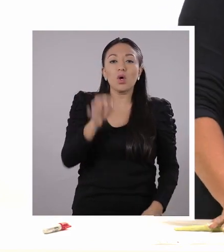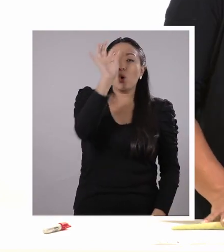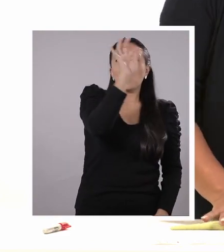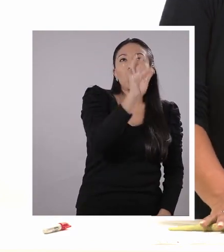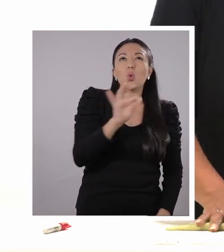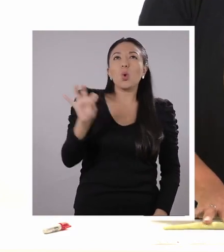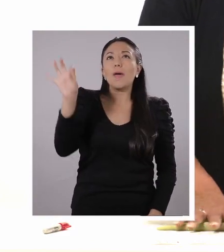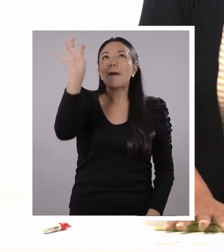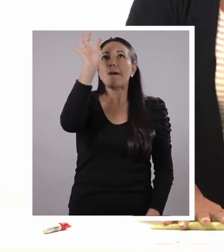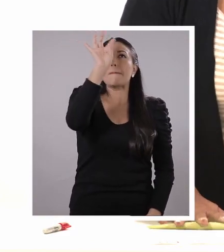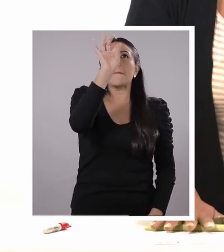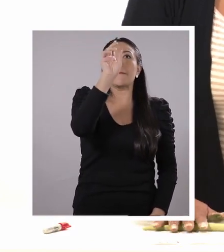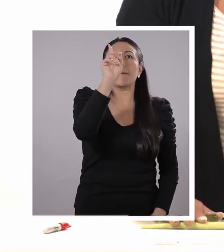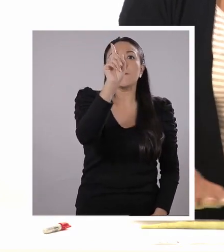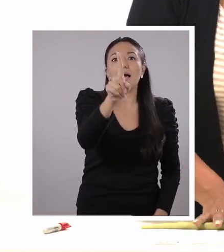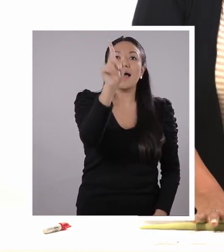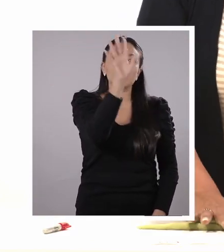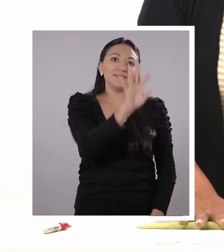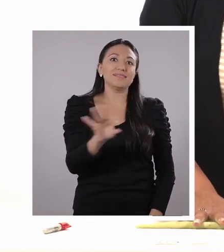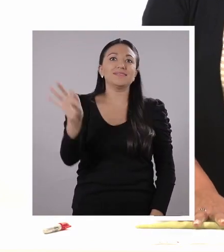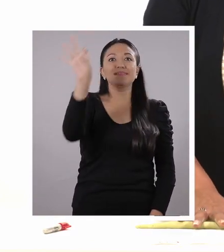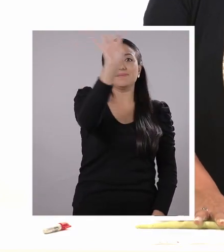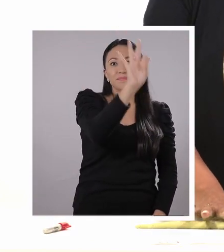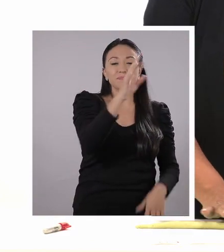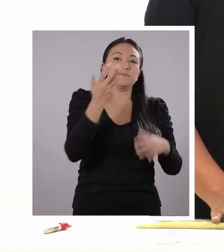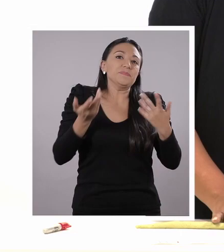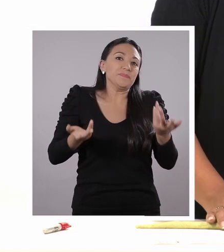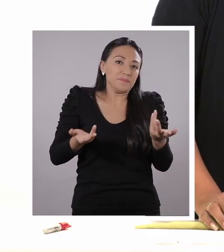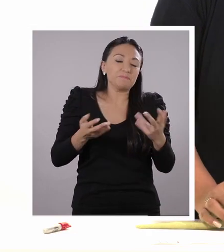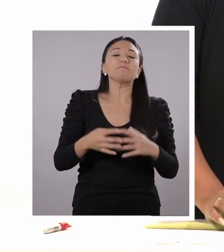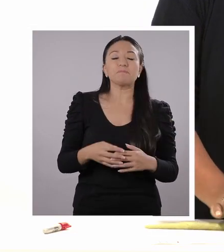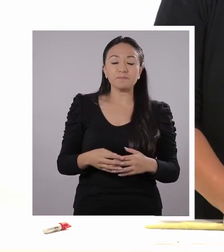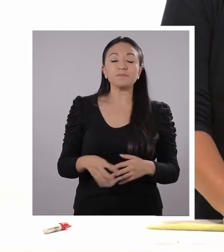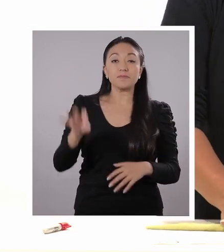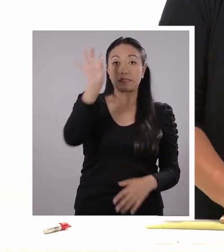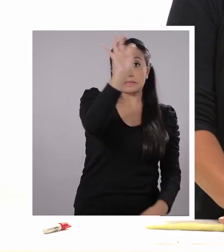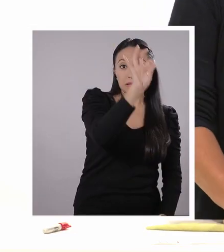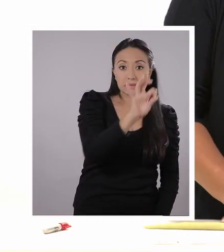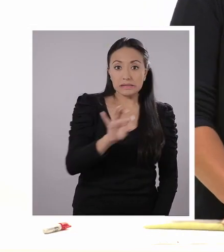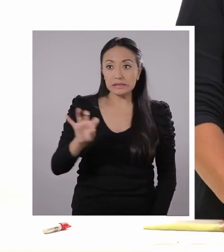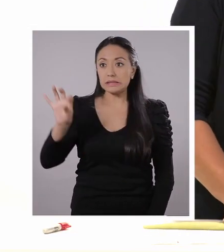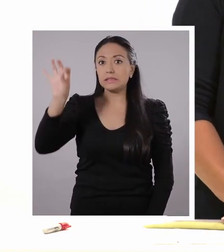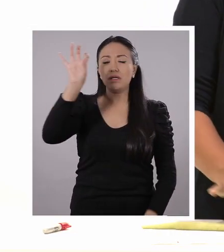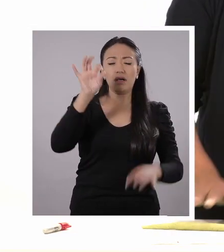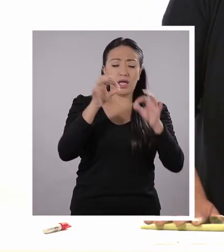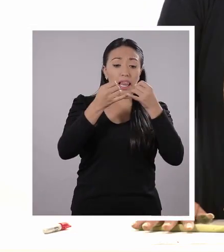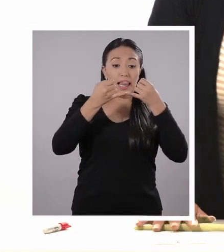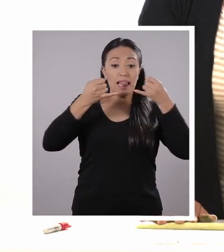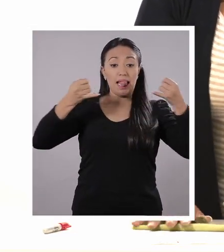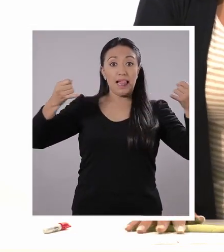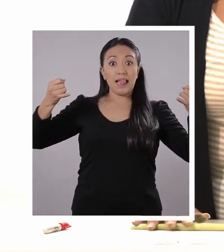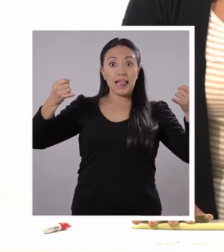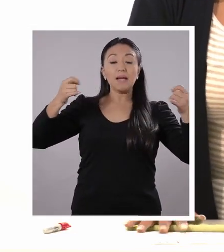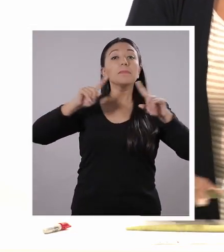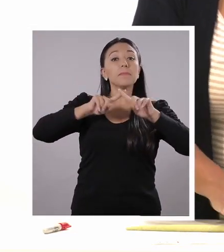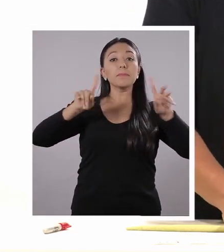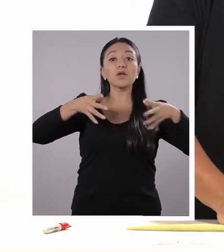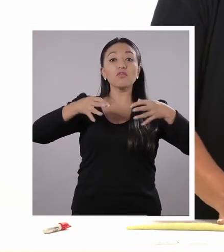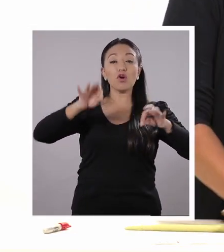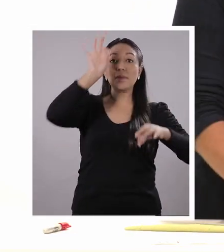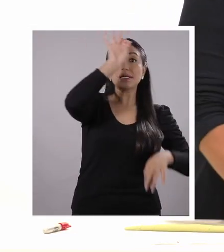Por ejemplo, una línea curva la podemos encontrar en un círculo. Muy bien. Facilito. Un círculo. Una línea